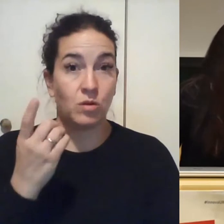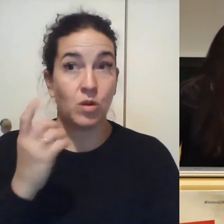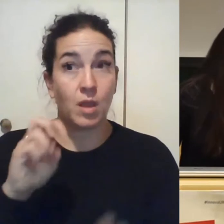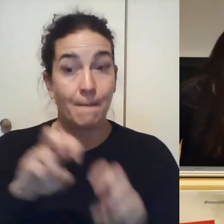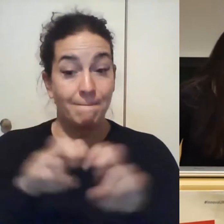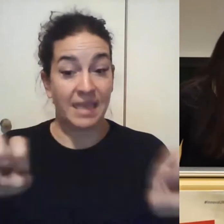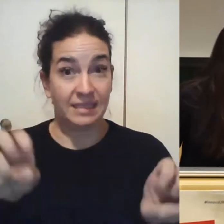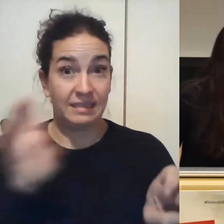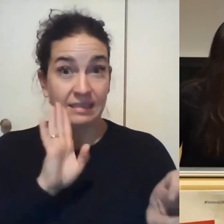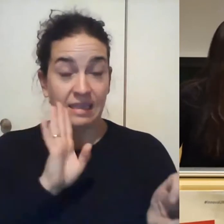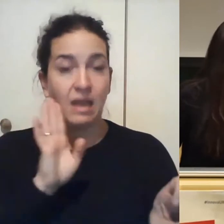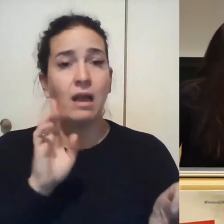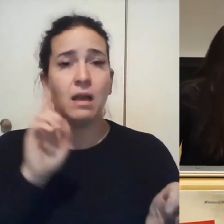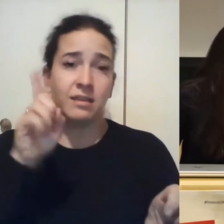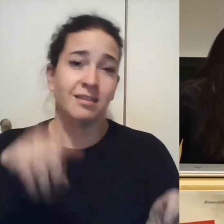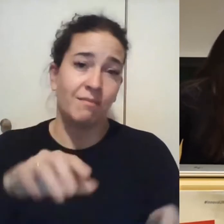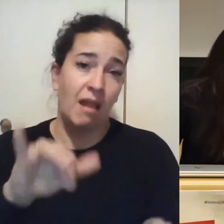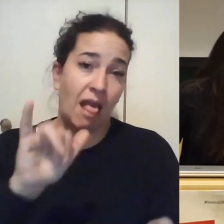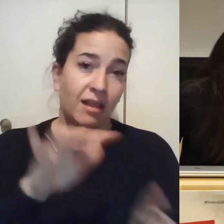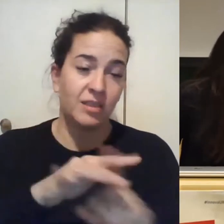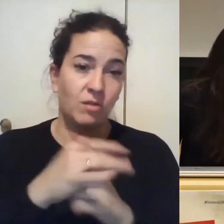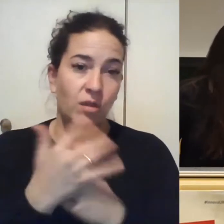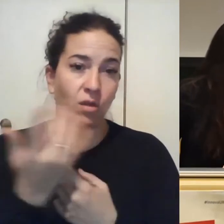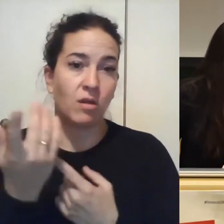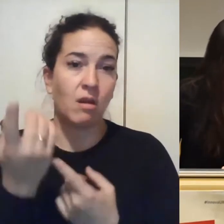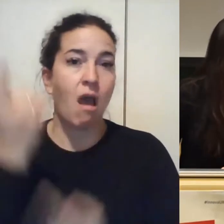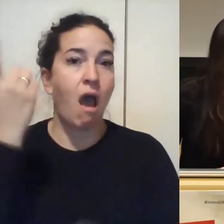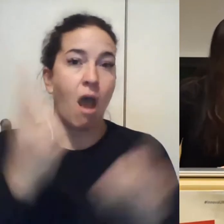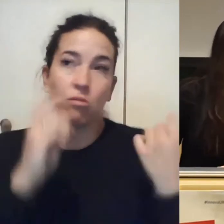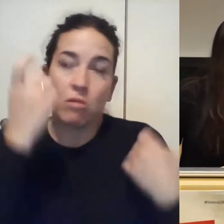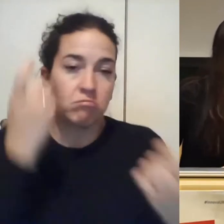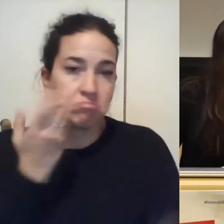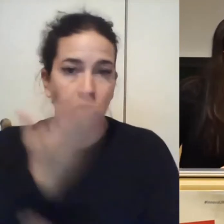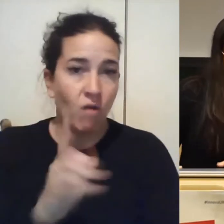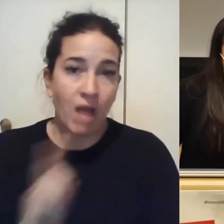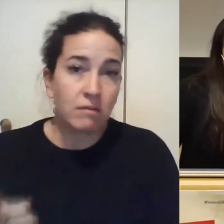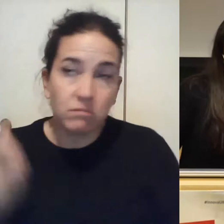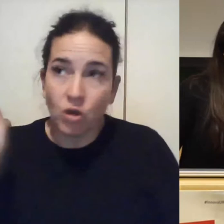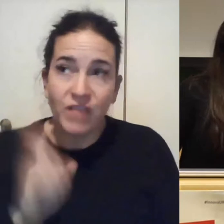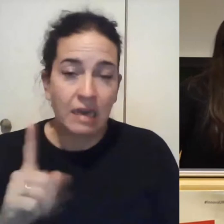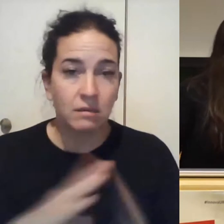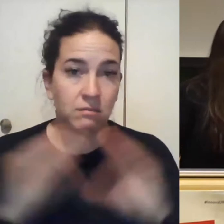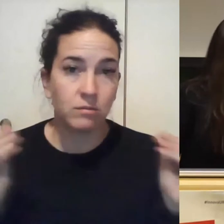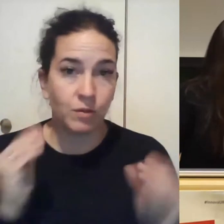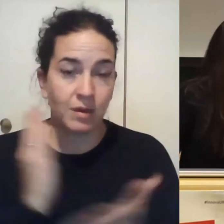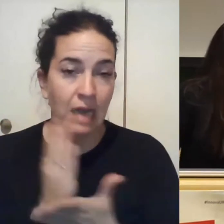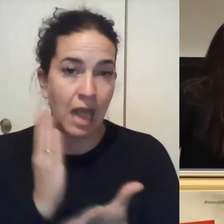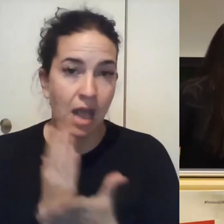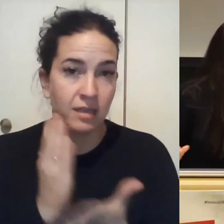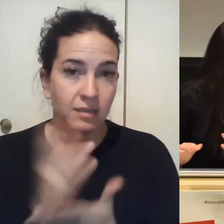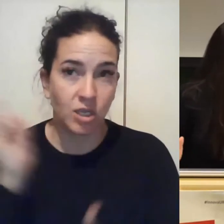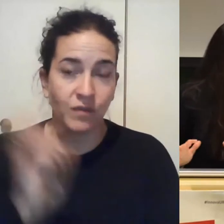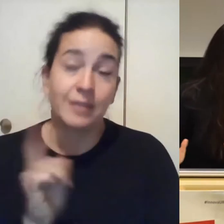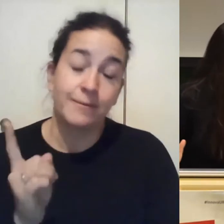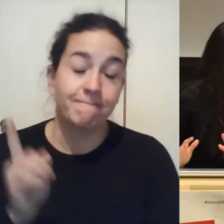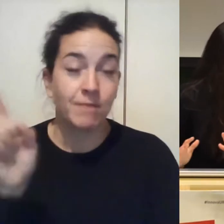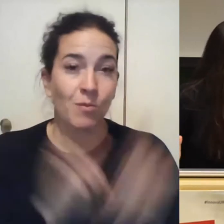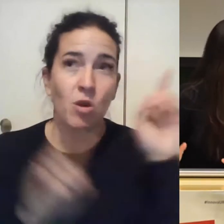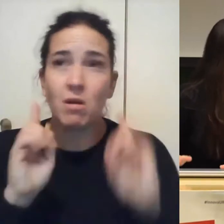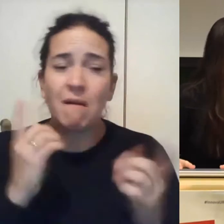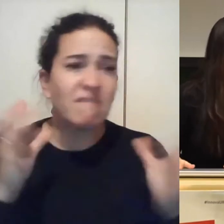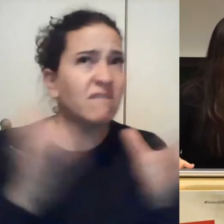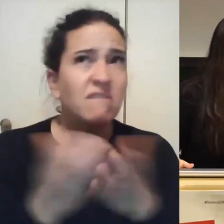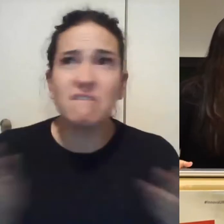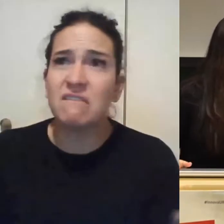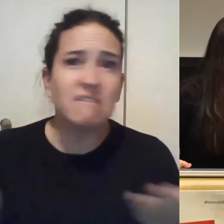anterior, también se da este caso. Hay bastantes pues que simplemente no vienen, entonces bueno, siempre tienen problemas para encontrar a alguien